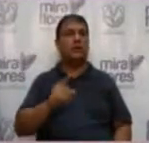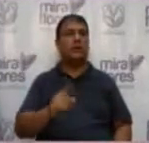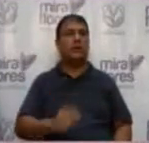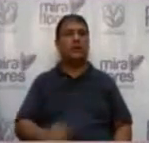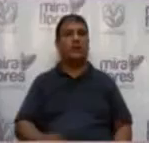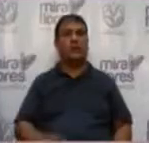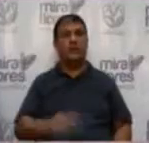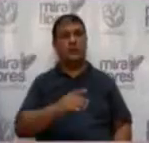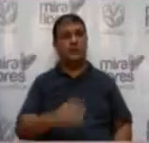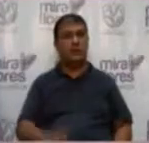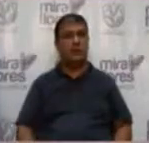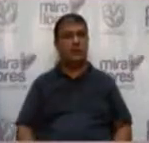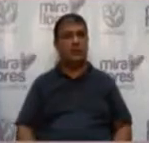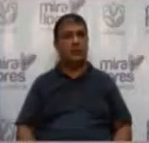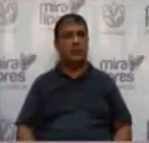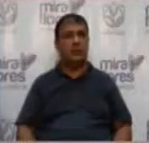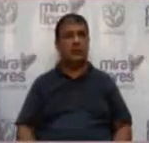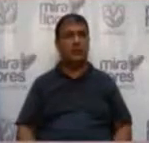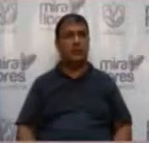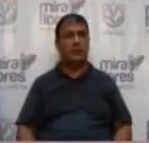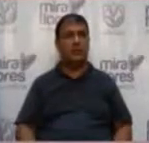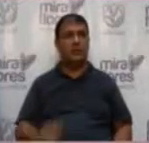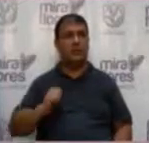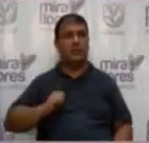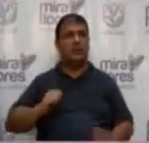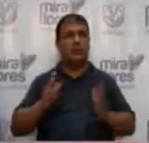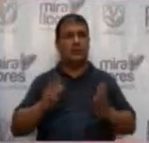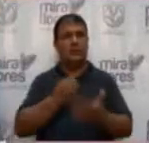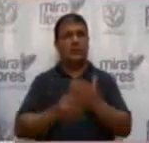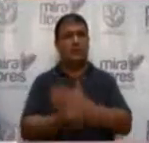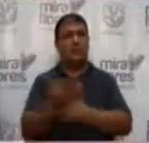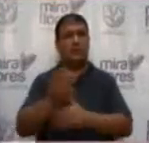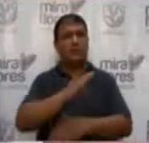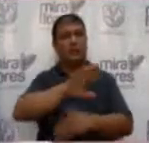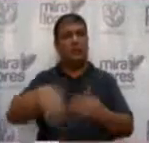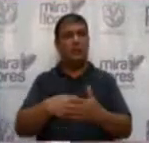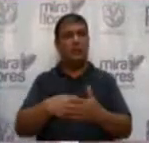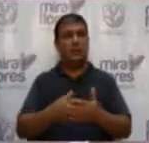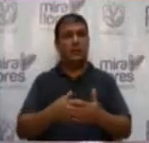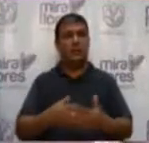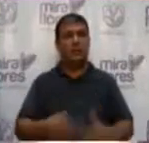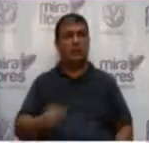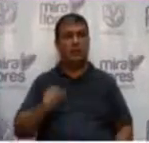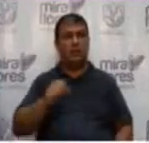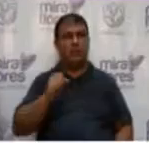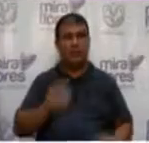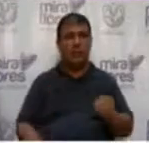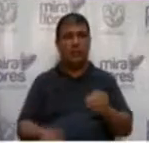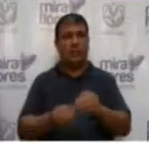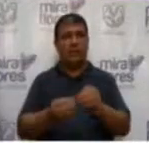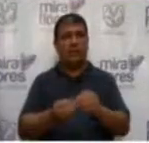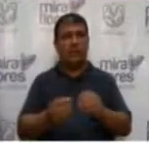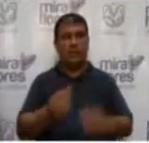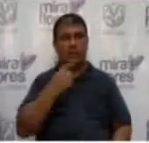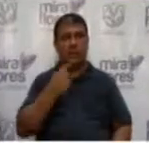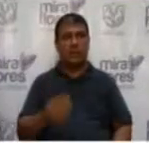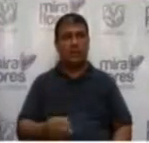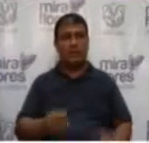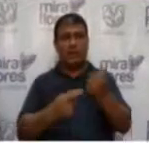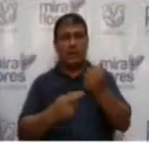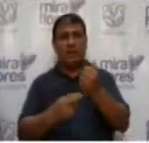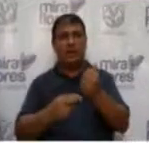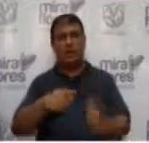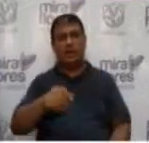uso de la palabra a la señora Susana Stiglich. Gracias, señor alcalde. Muy buenos días con todos. Sí quería agregar a lo que ha dicho la